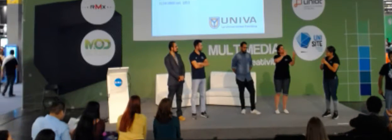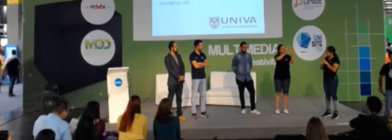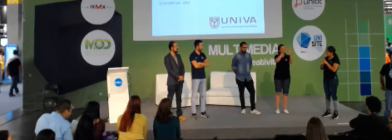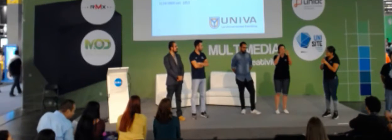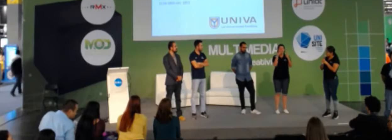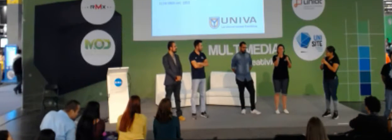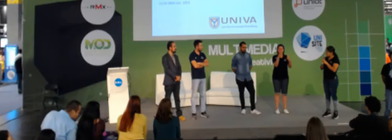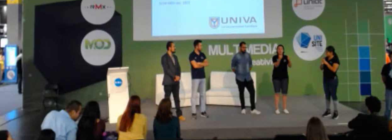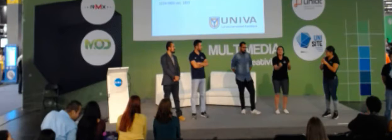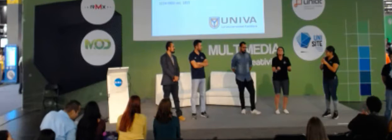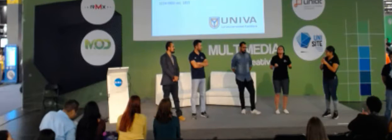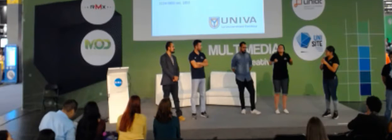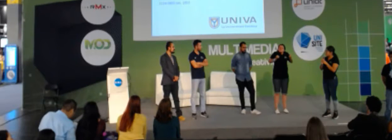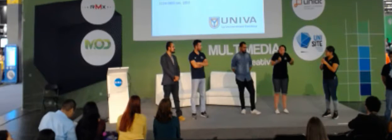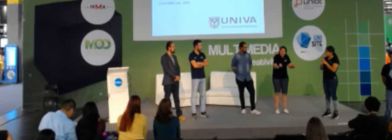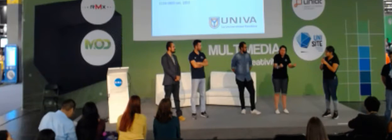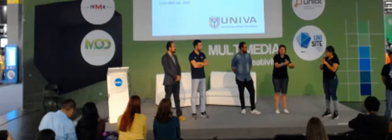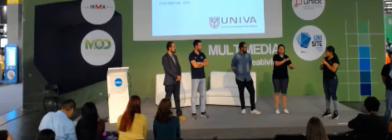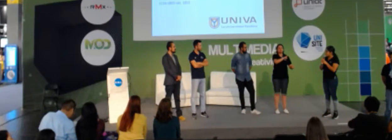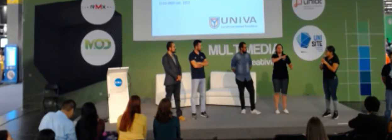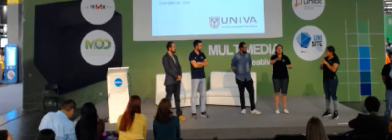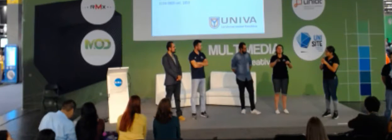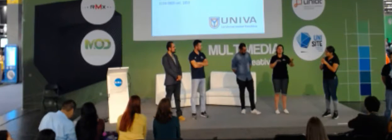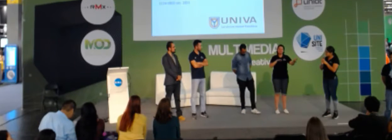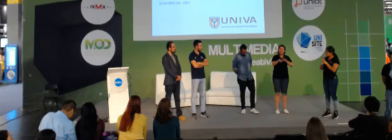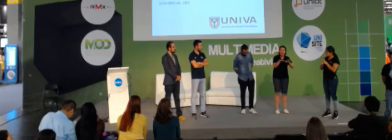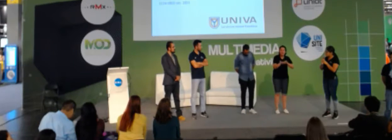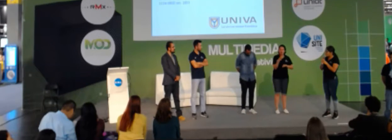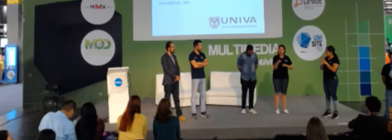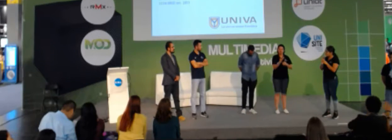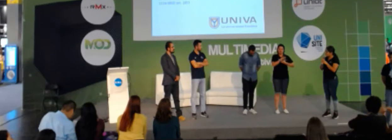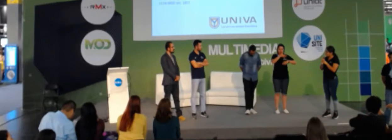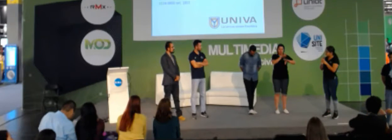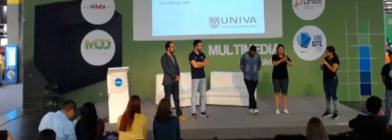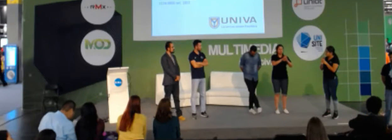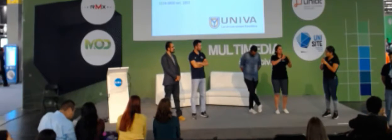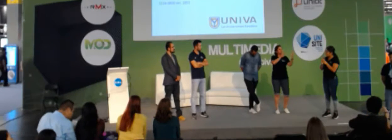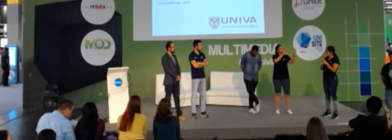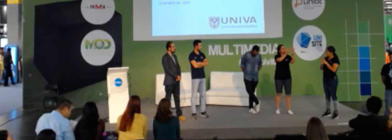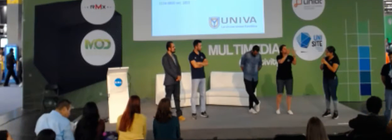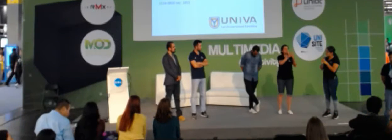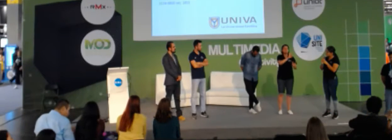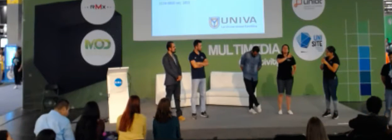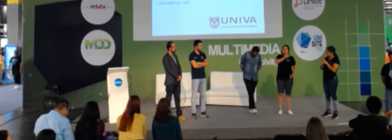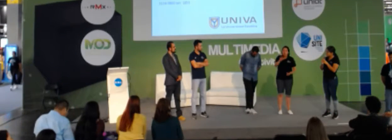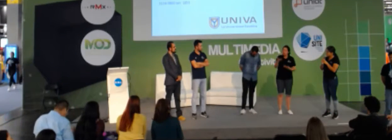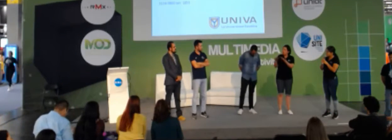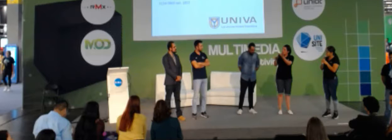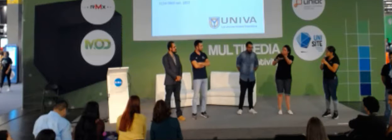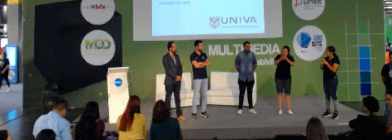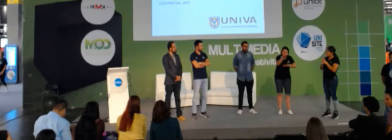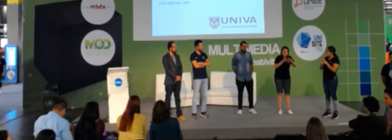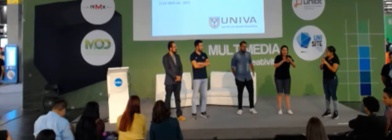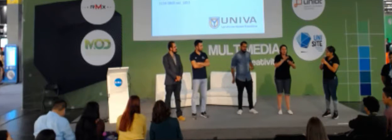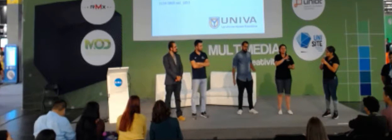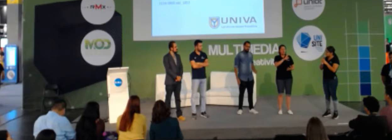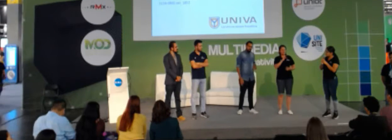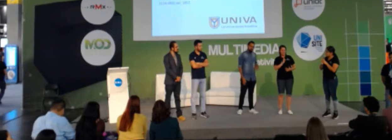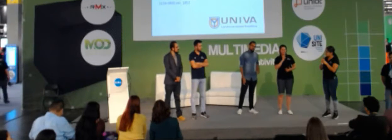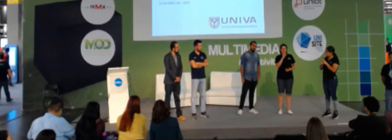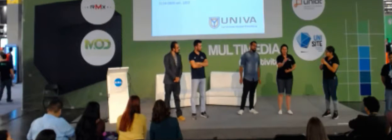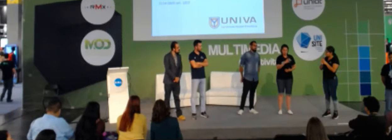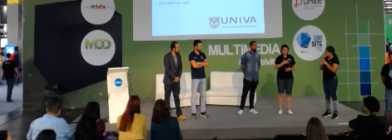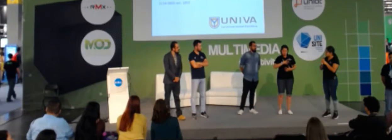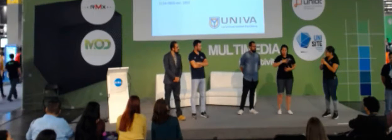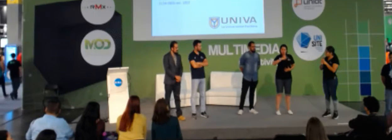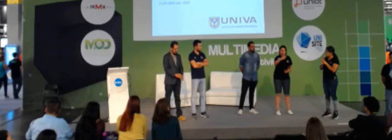el estado de Jalisco puede ser referencia, fortalecernos como equipo de trabajo. Educación incluyente está siendo un punto de